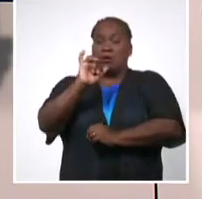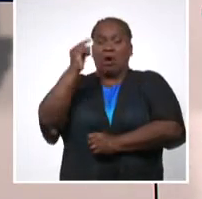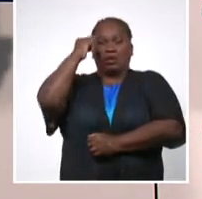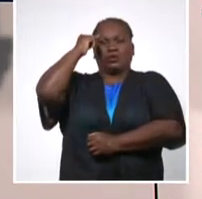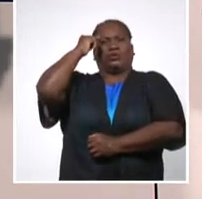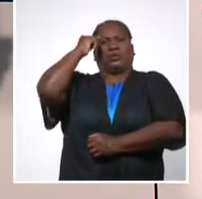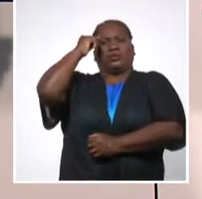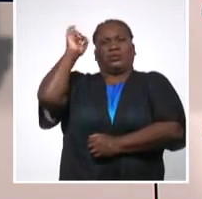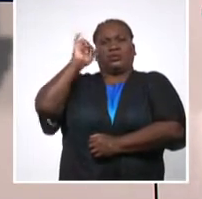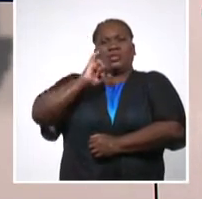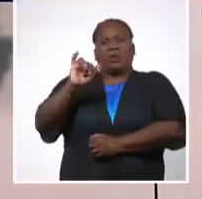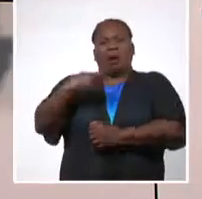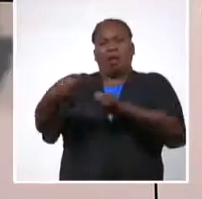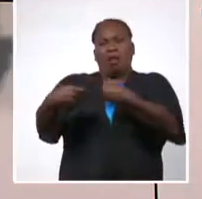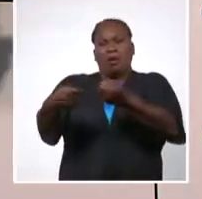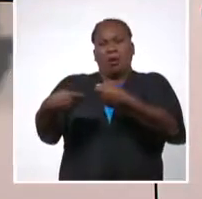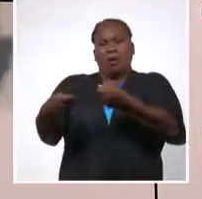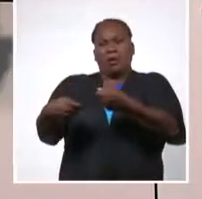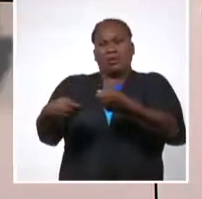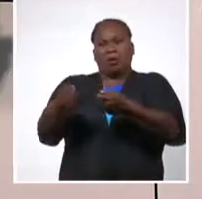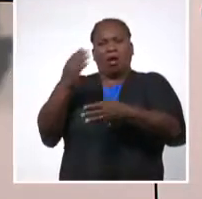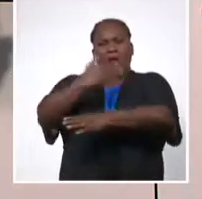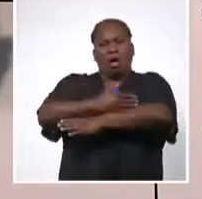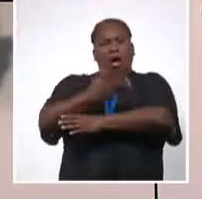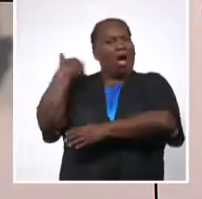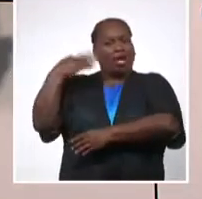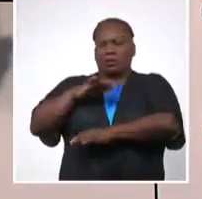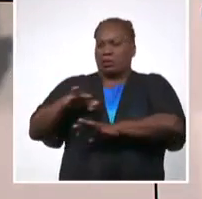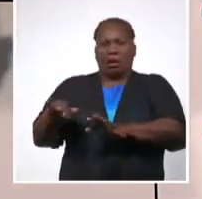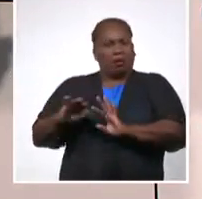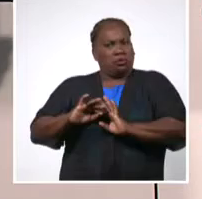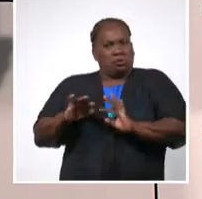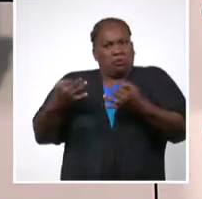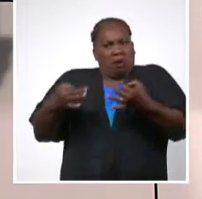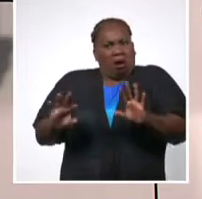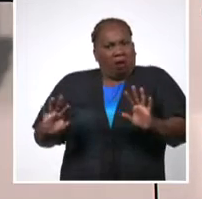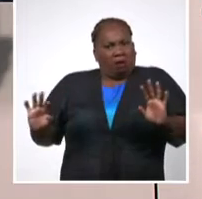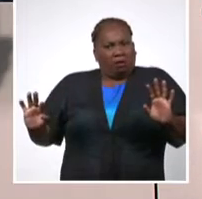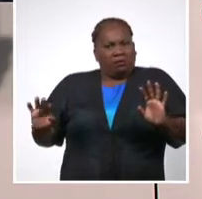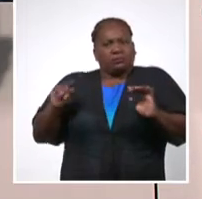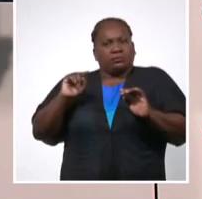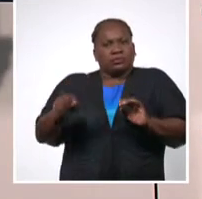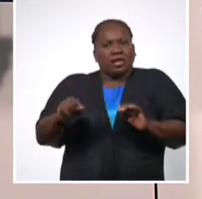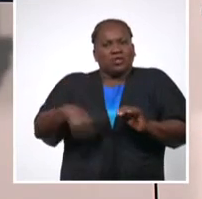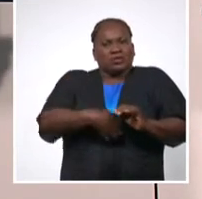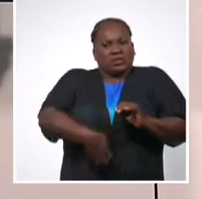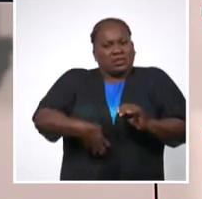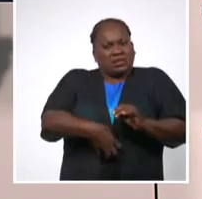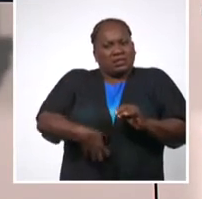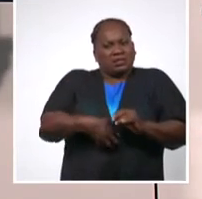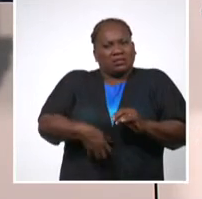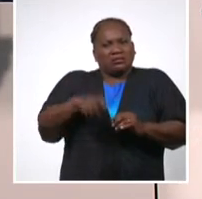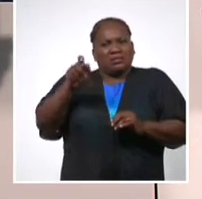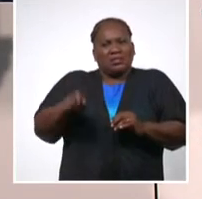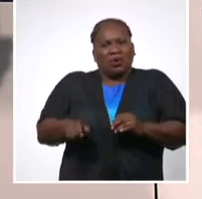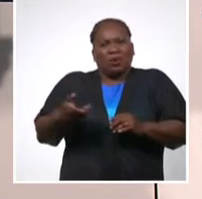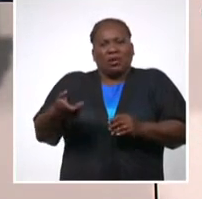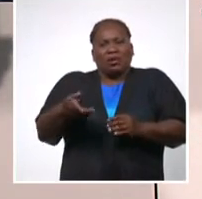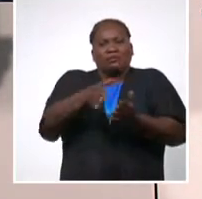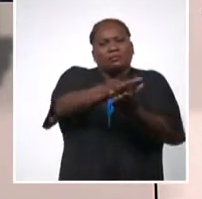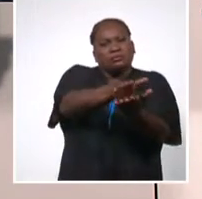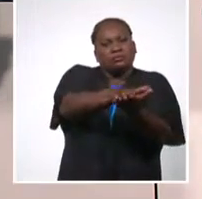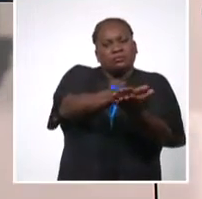volver al comercio habitual, ya no limitado a la venta de alimentos y aseo. Eso incluso generaba molestias a quienes dejaron postergadas